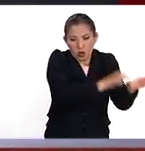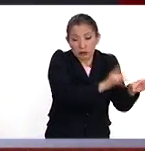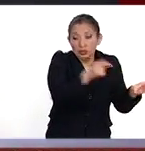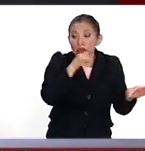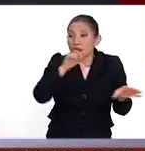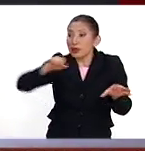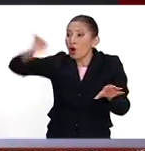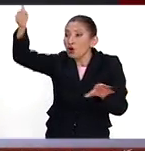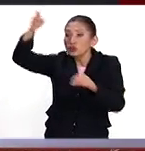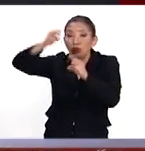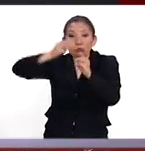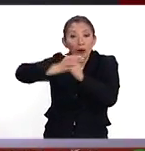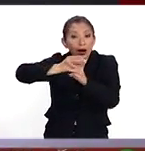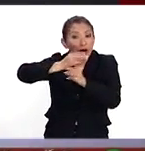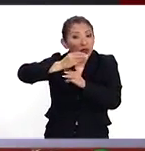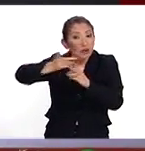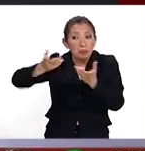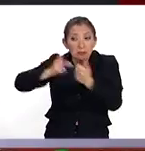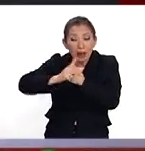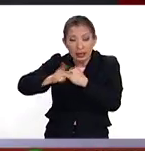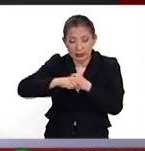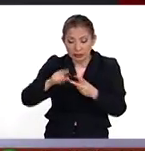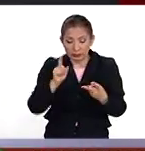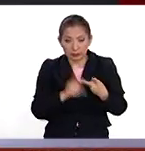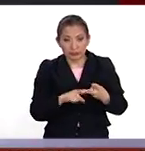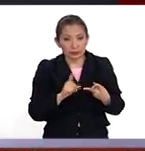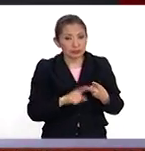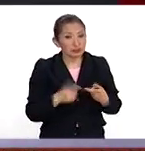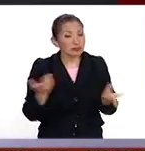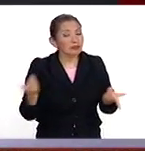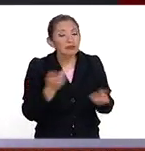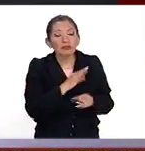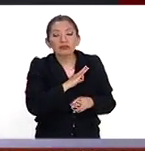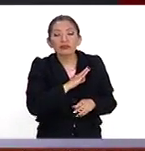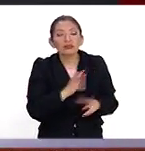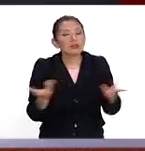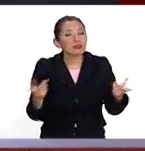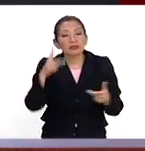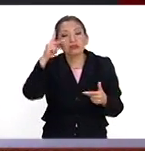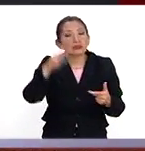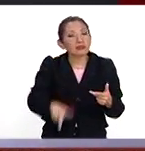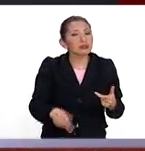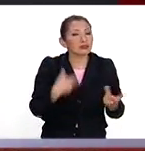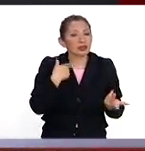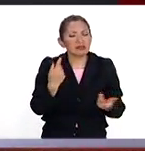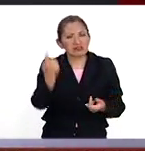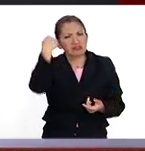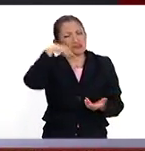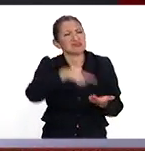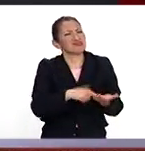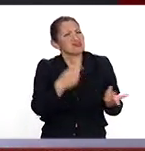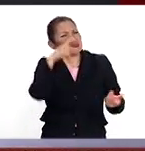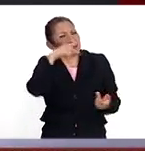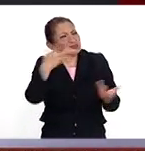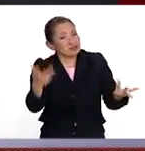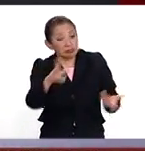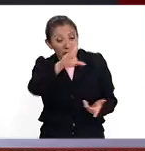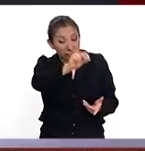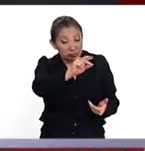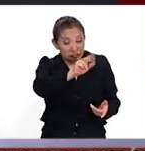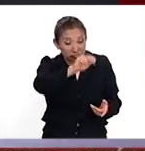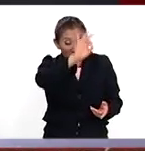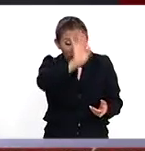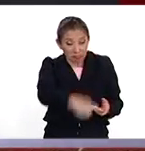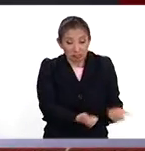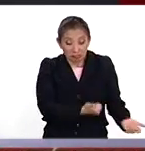el proteccionismo mundial? Y punto número dos, ¿qué puede hacer México? Es la gran pregunta que muchos nos hacemos cuando el 80% de